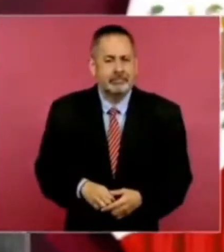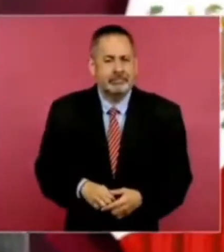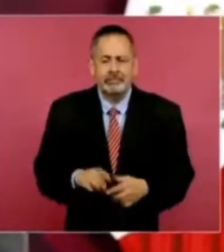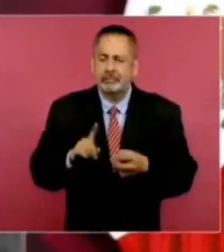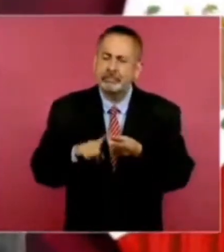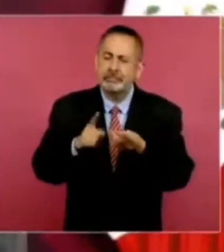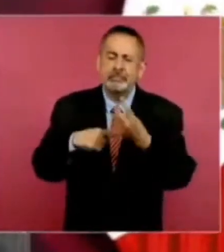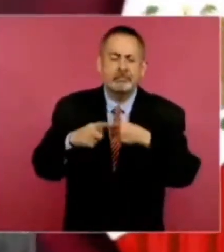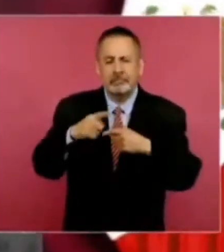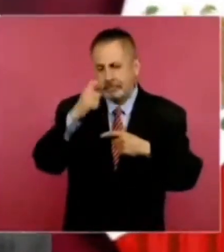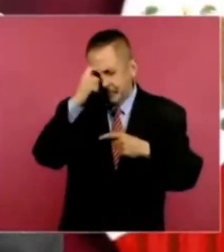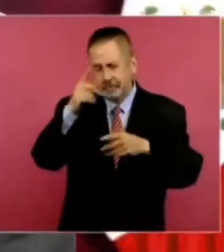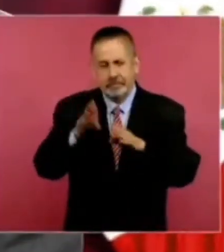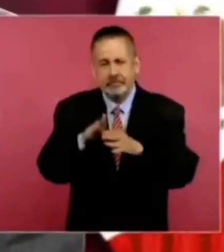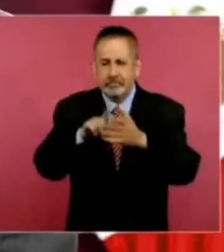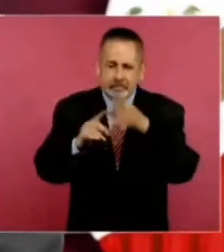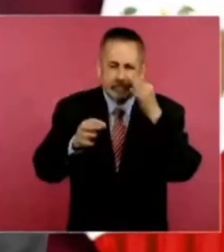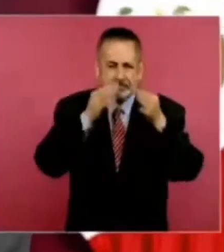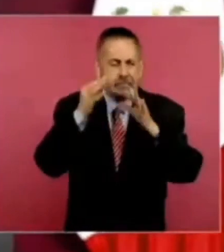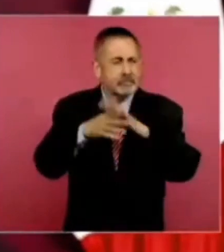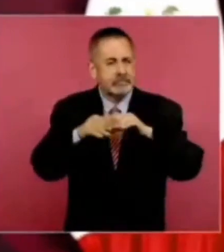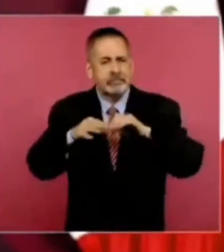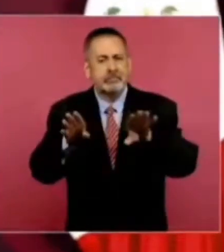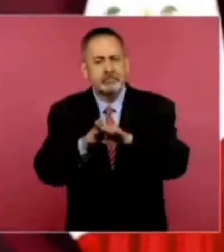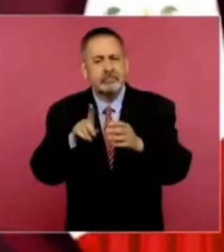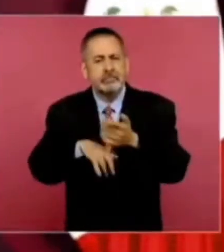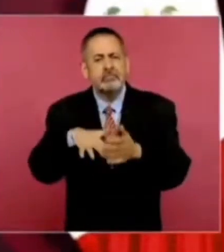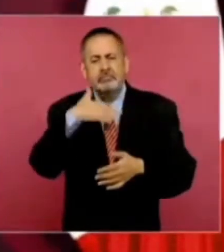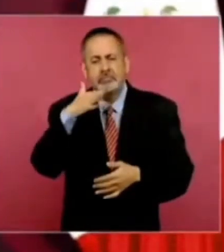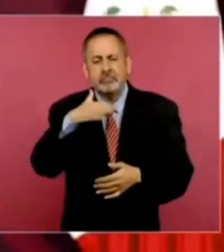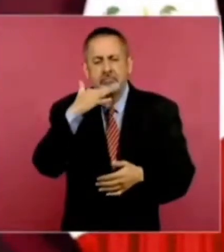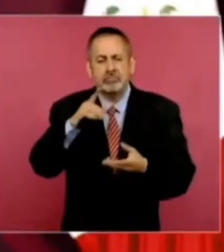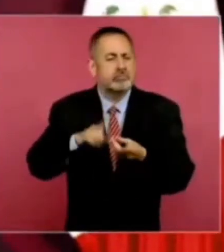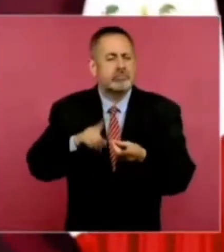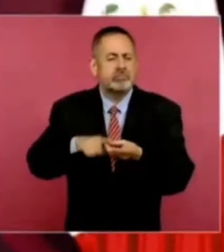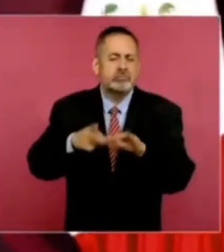surge, se promueve la corrupción.